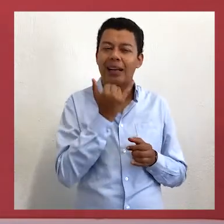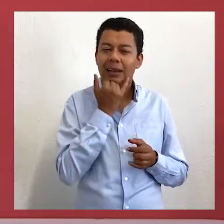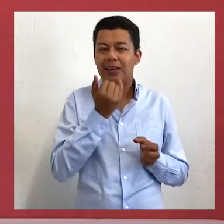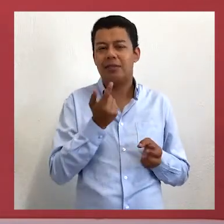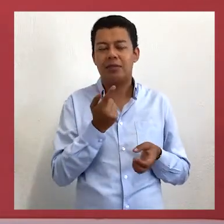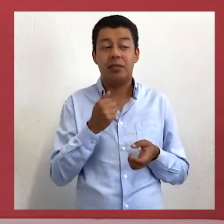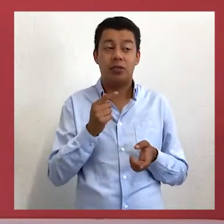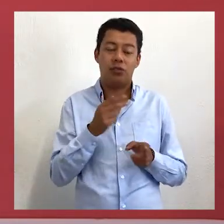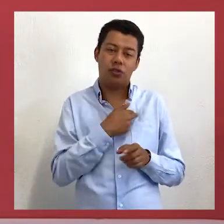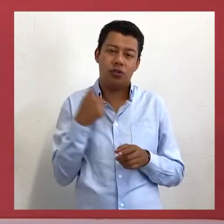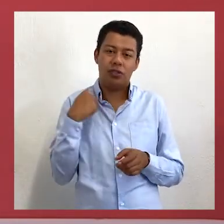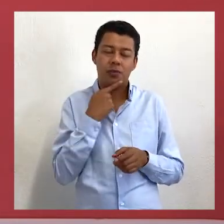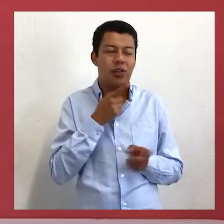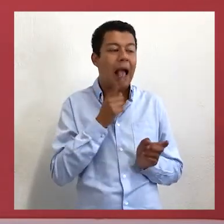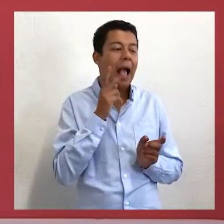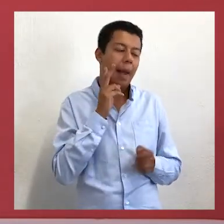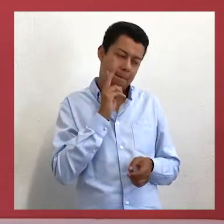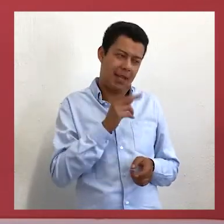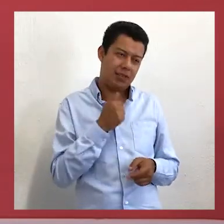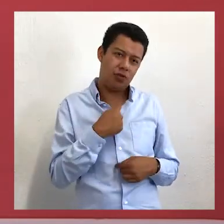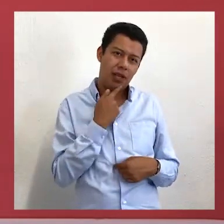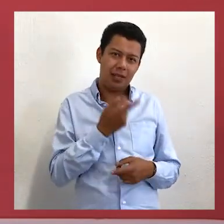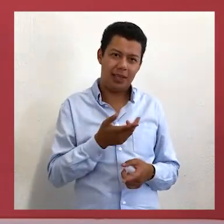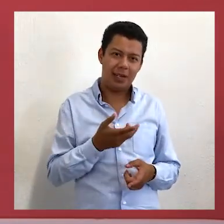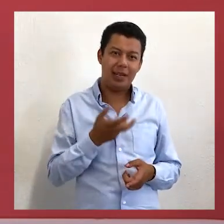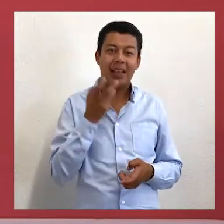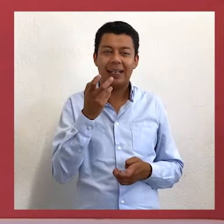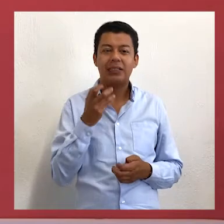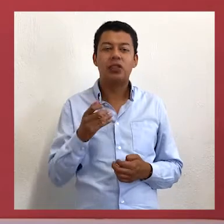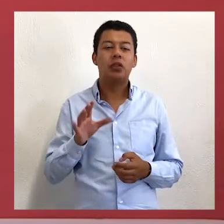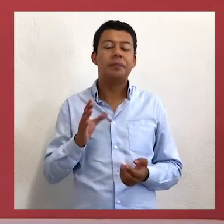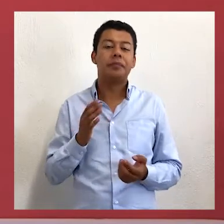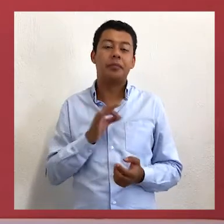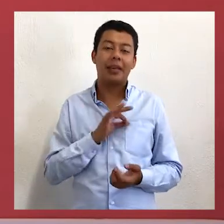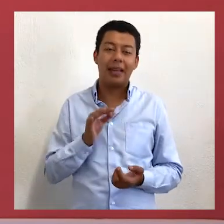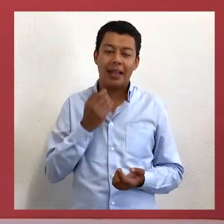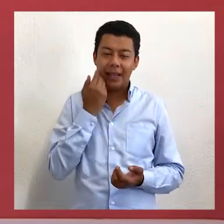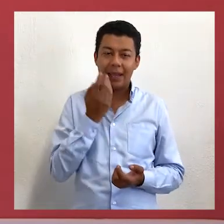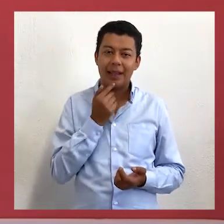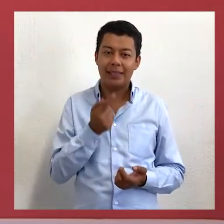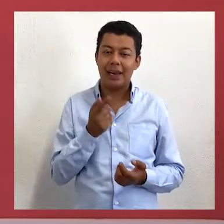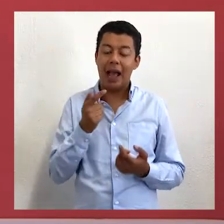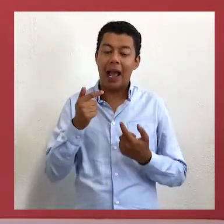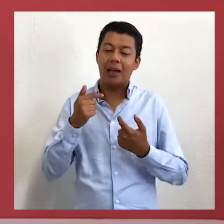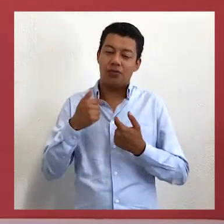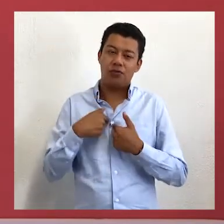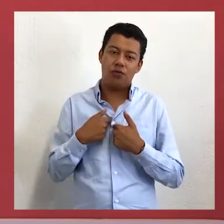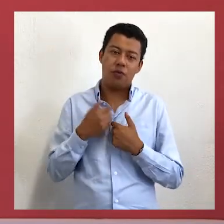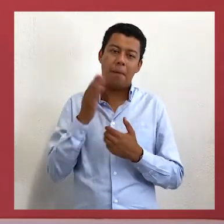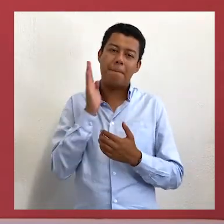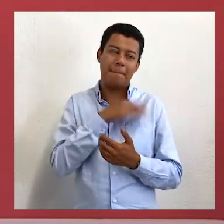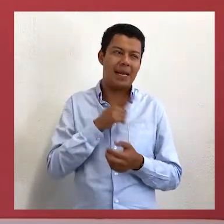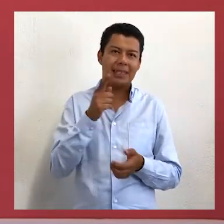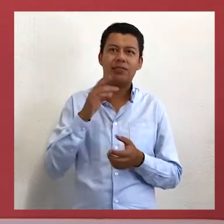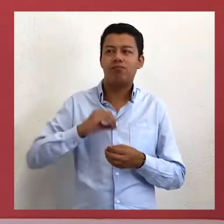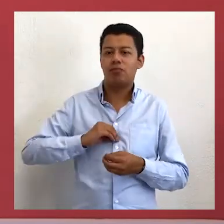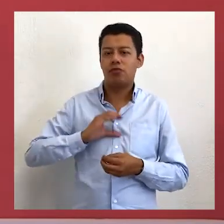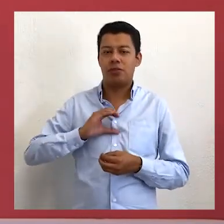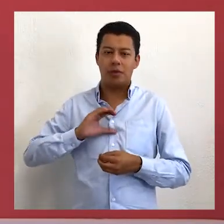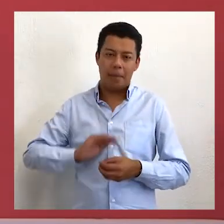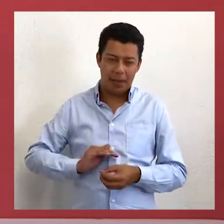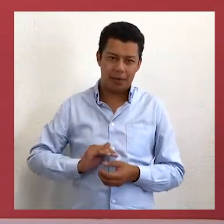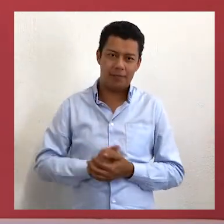fomentando una idea de que él no es bueno para desarrollar sus propias ideas. Es ahí donde como padres